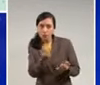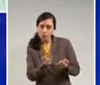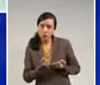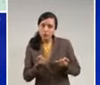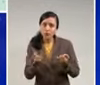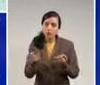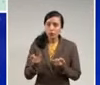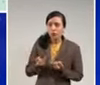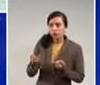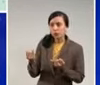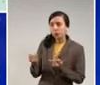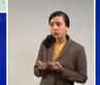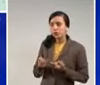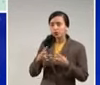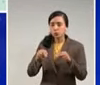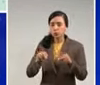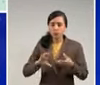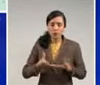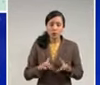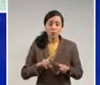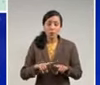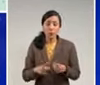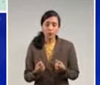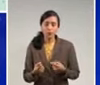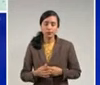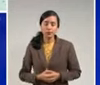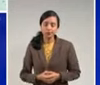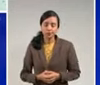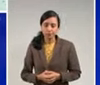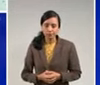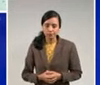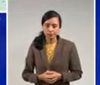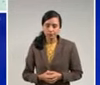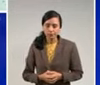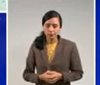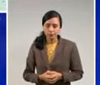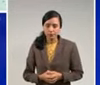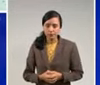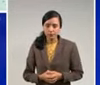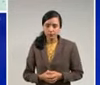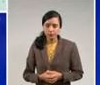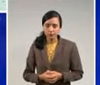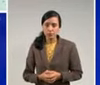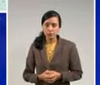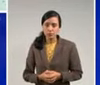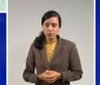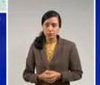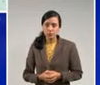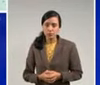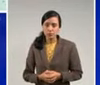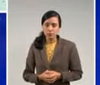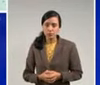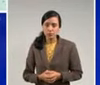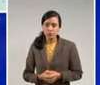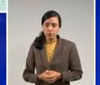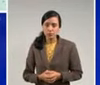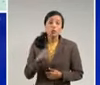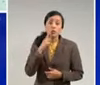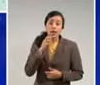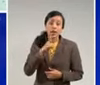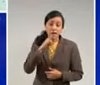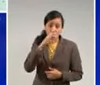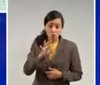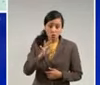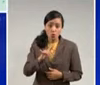incluso Gran Bretaña, Reino Unido, con una cifra elevada de casos, sin embargo